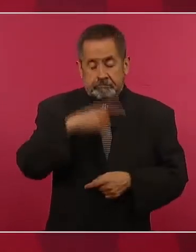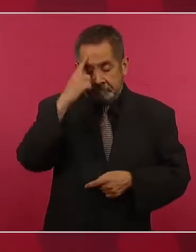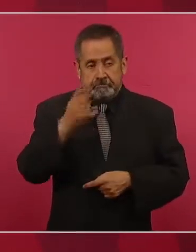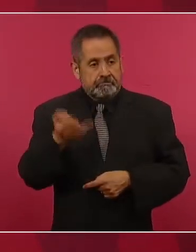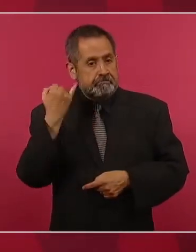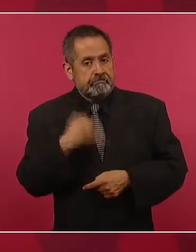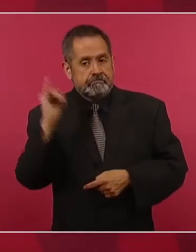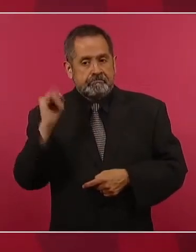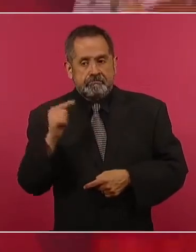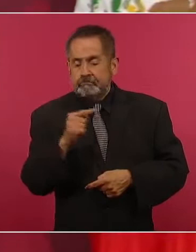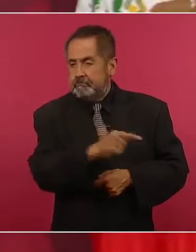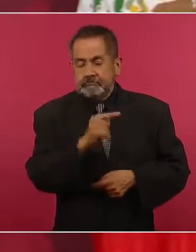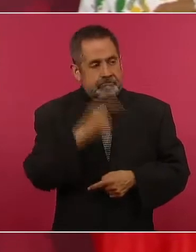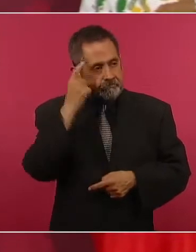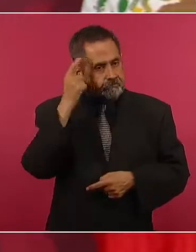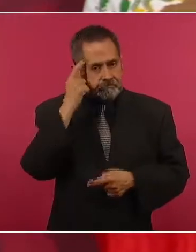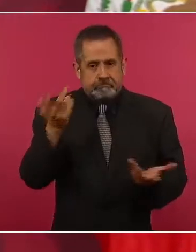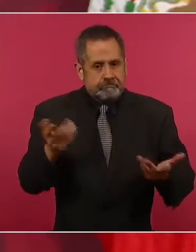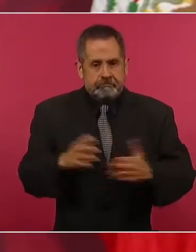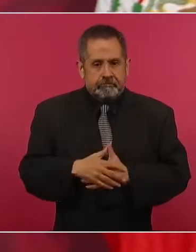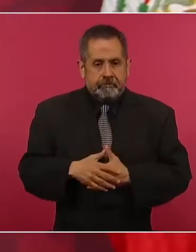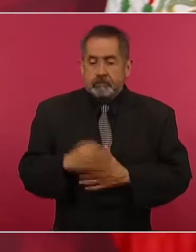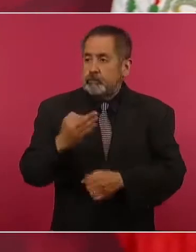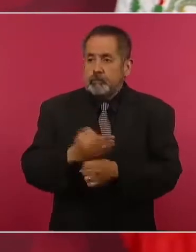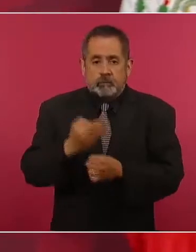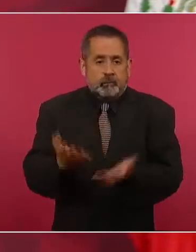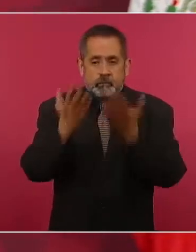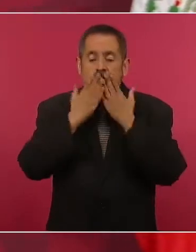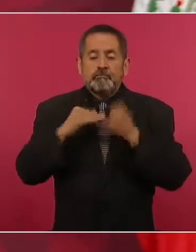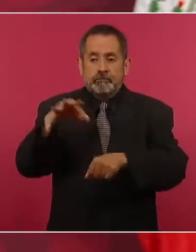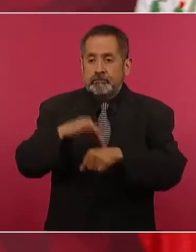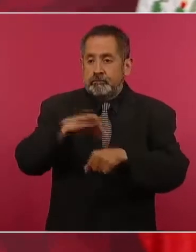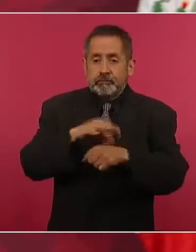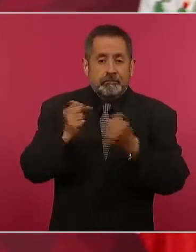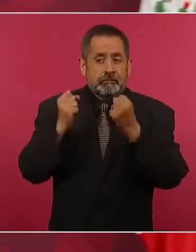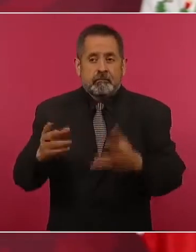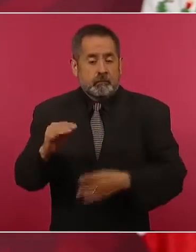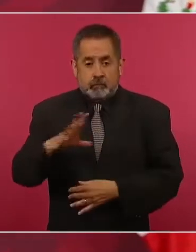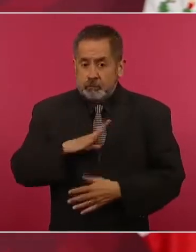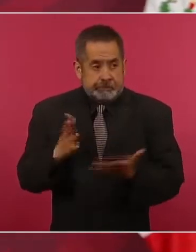absurda? A que no tenemos médicos.